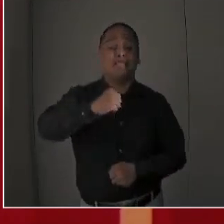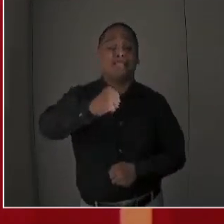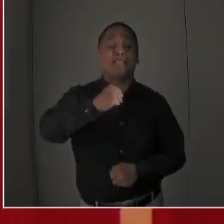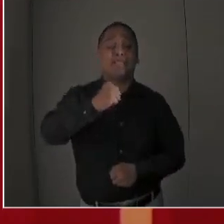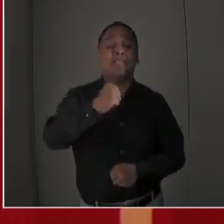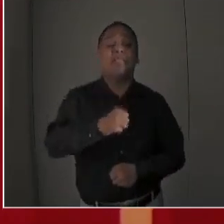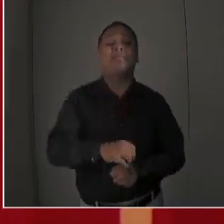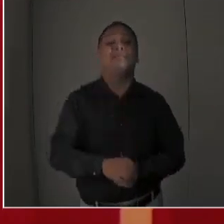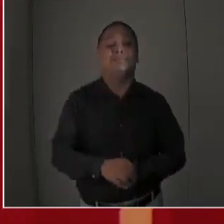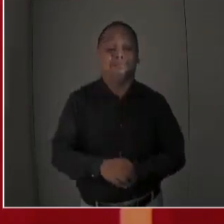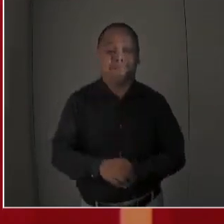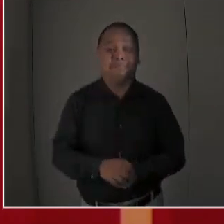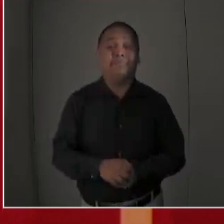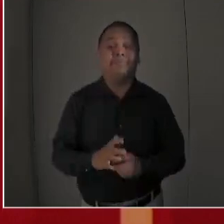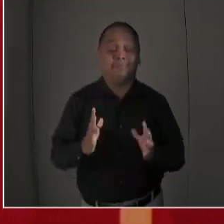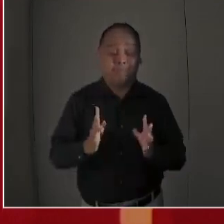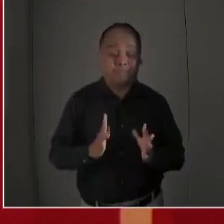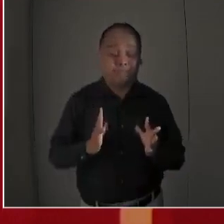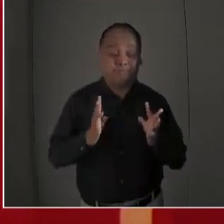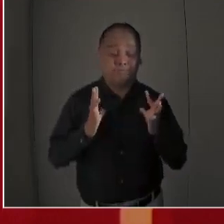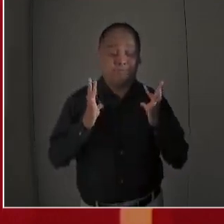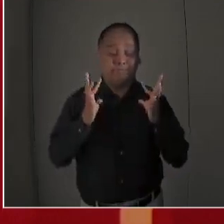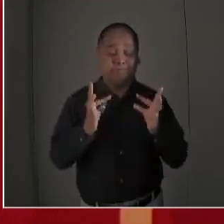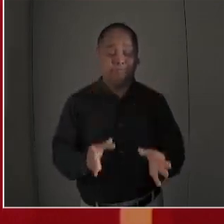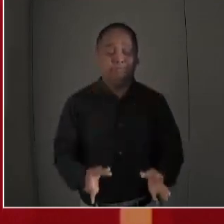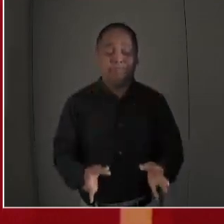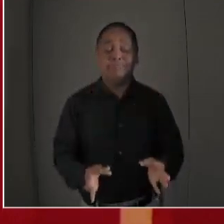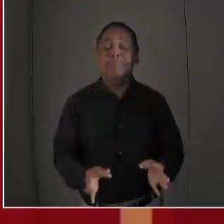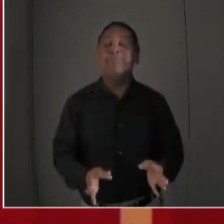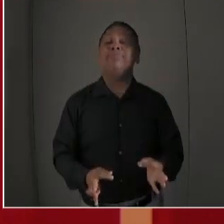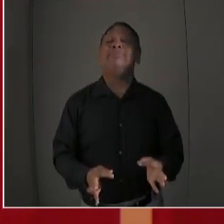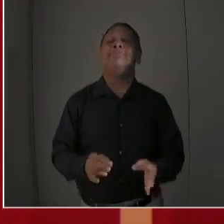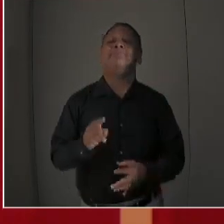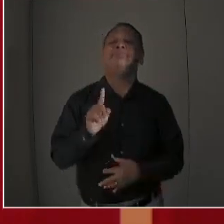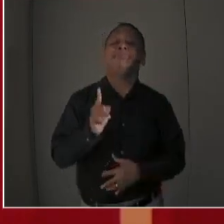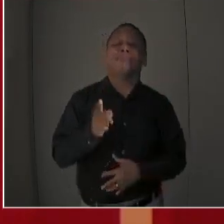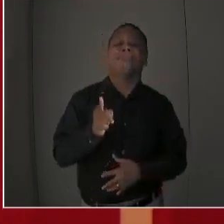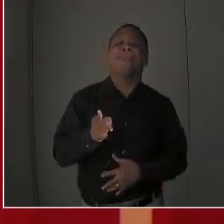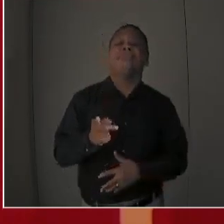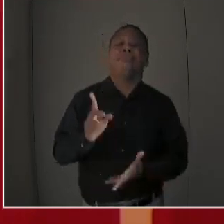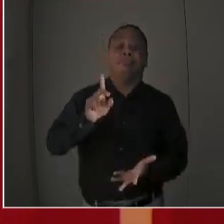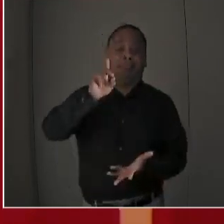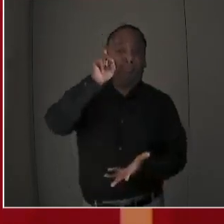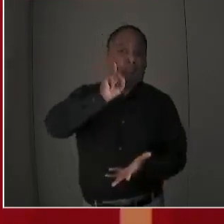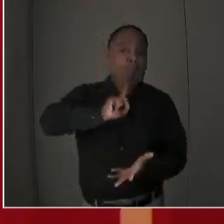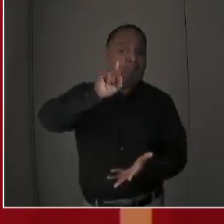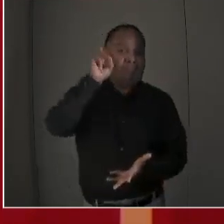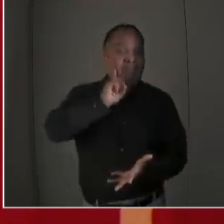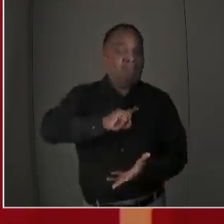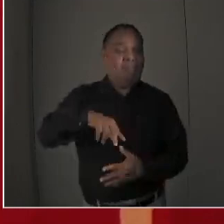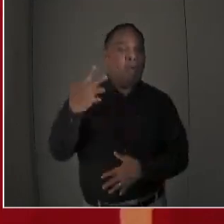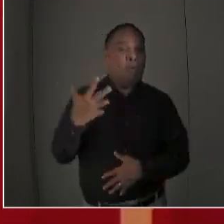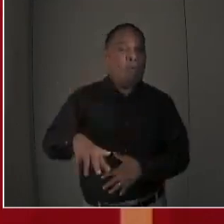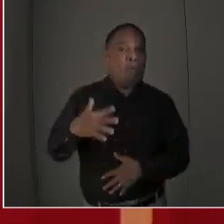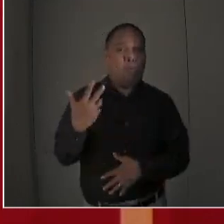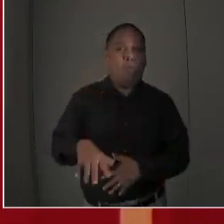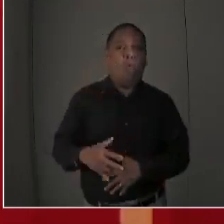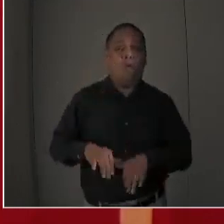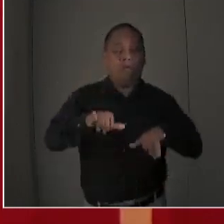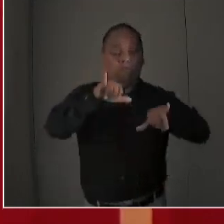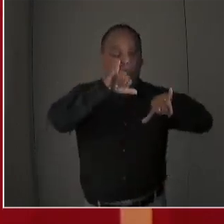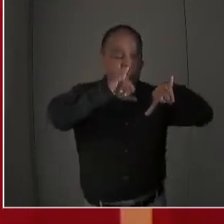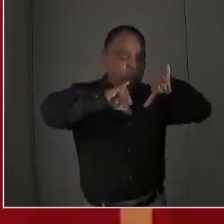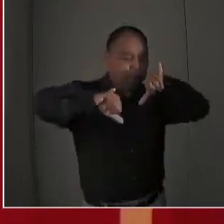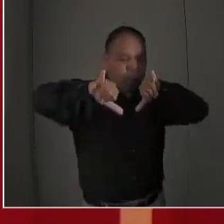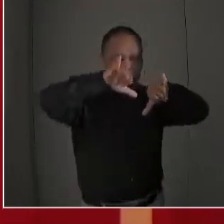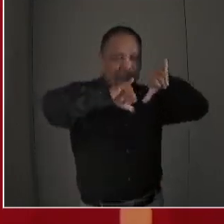una fundadora de nuestro movimiento, una mujer extraordinaria que es científica,